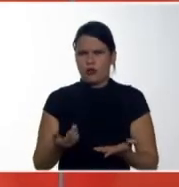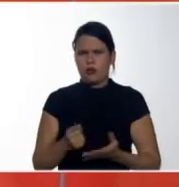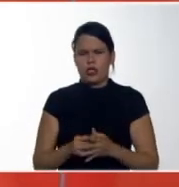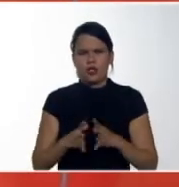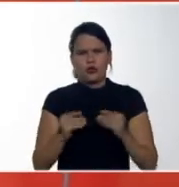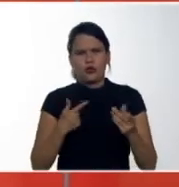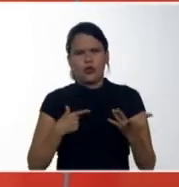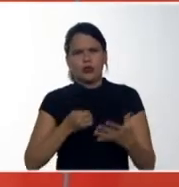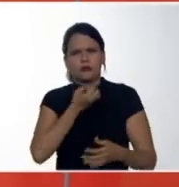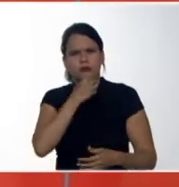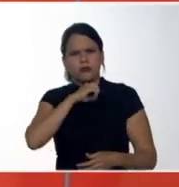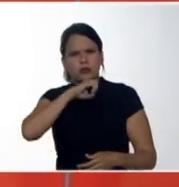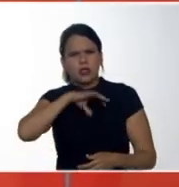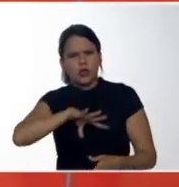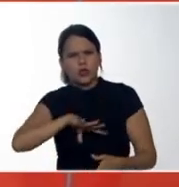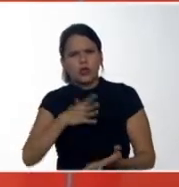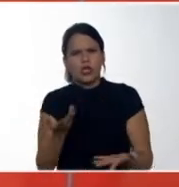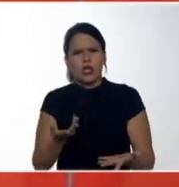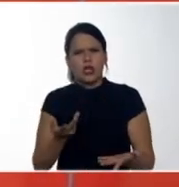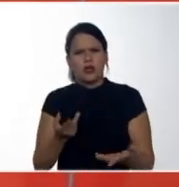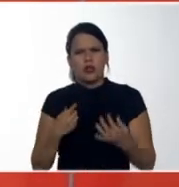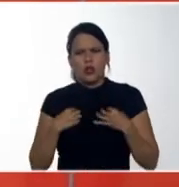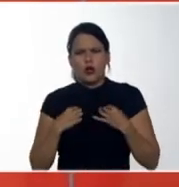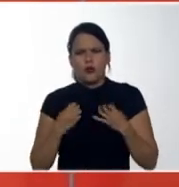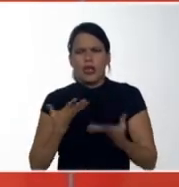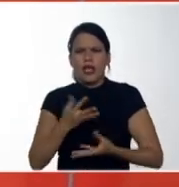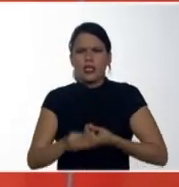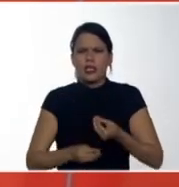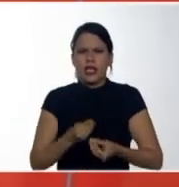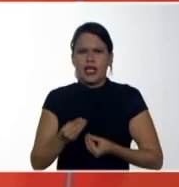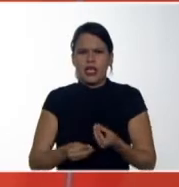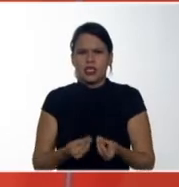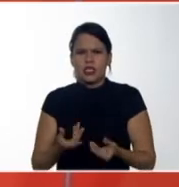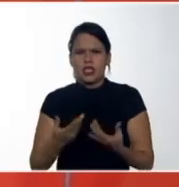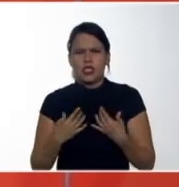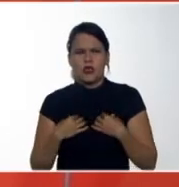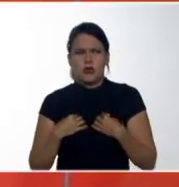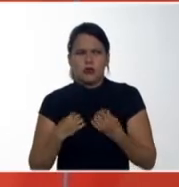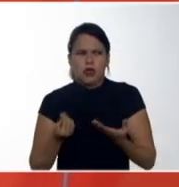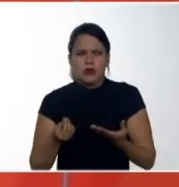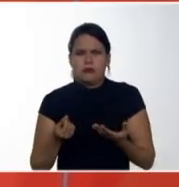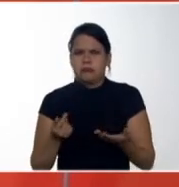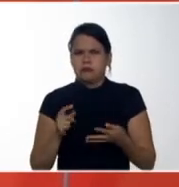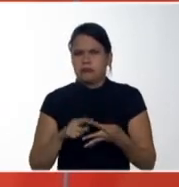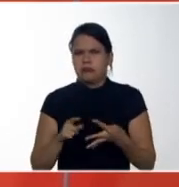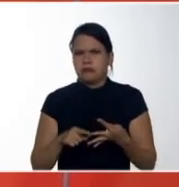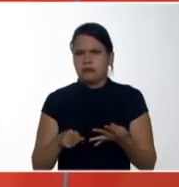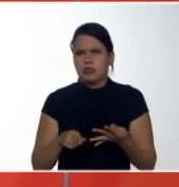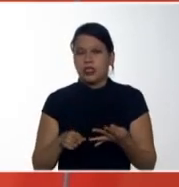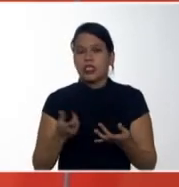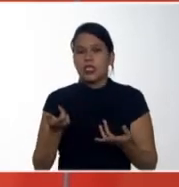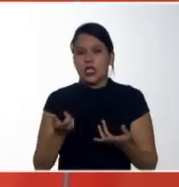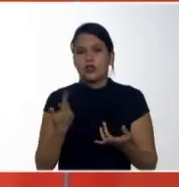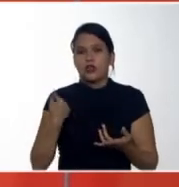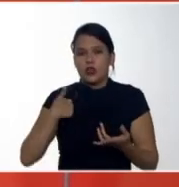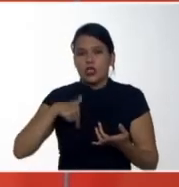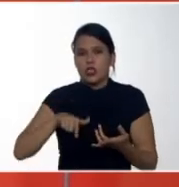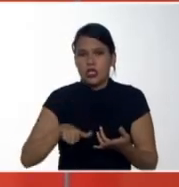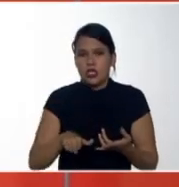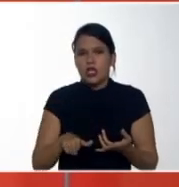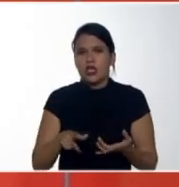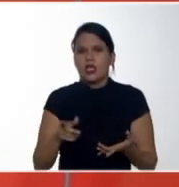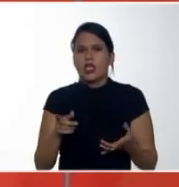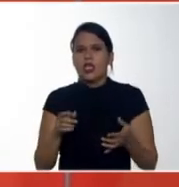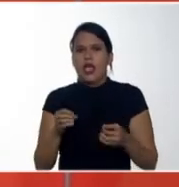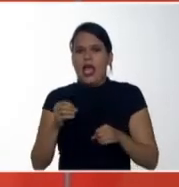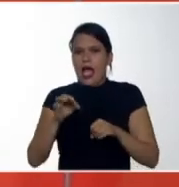toda la historia, nuestra vestimenta está hecha de un material determinado. Claro. Y eso está constituido por átomos, moléculas